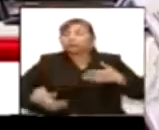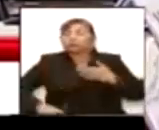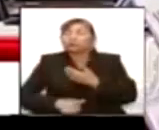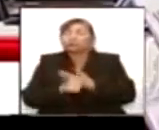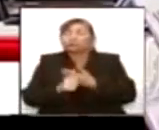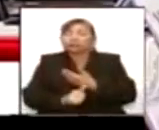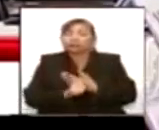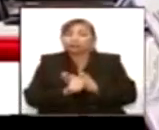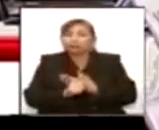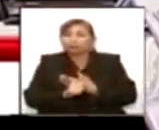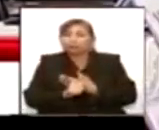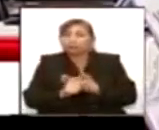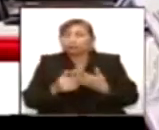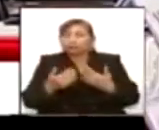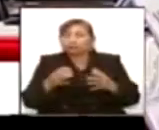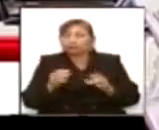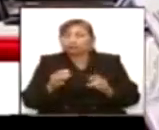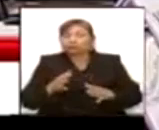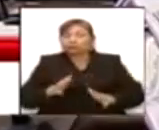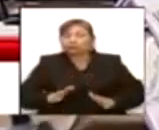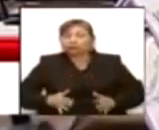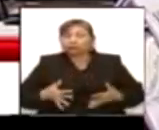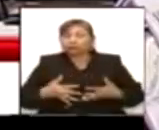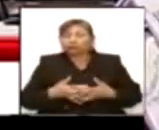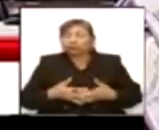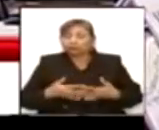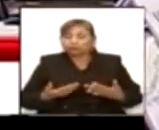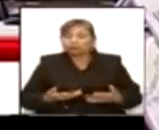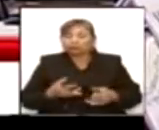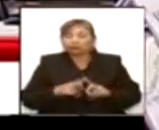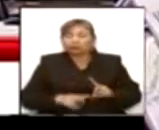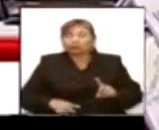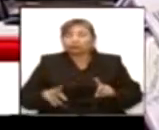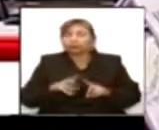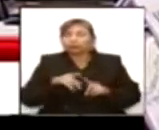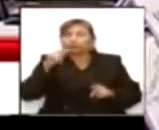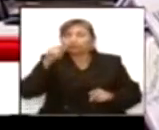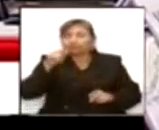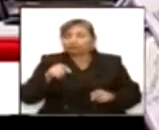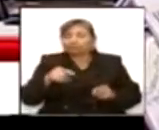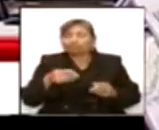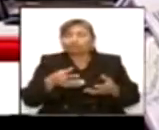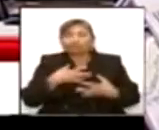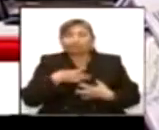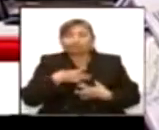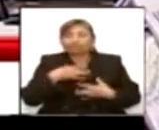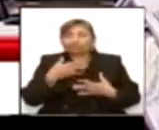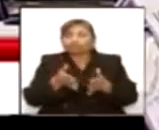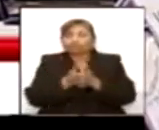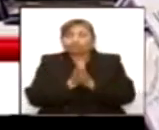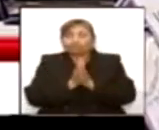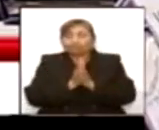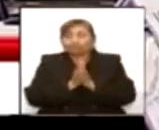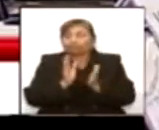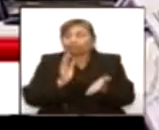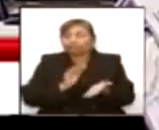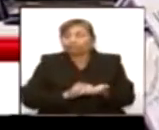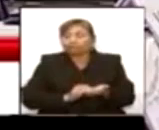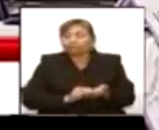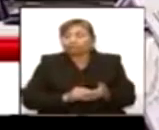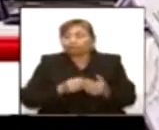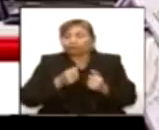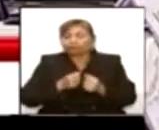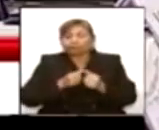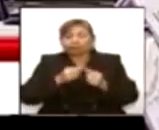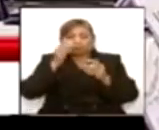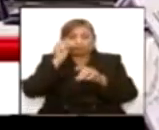riesgo y ese derecho entonces tiene que ser valorado. Y acá lo que se está reclamando, y creo que además habría que seguir